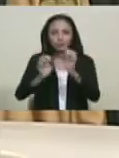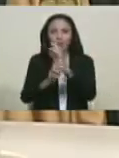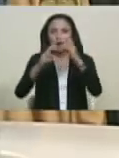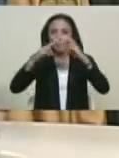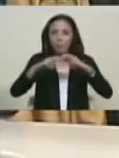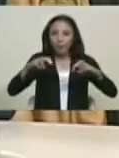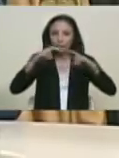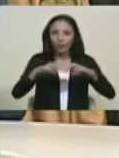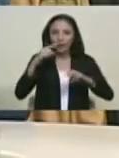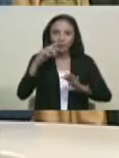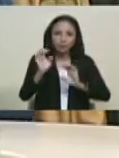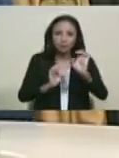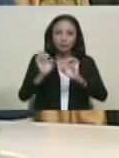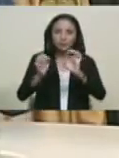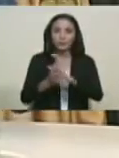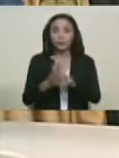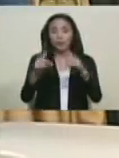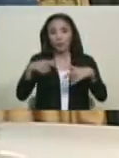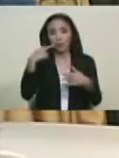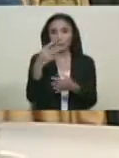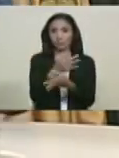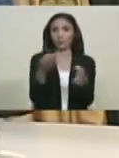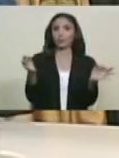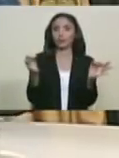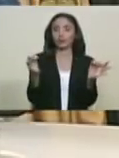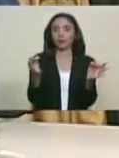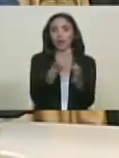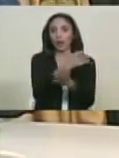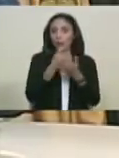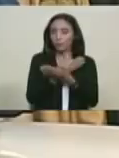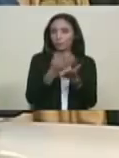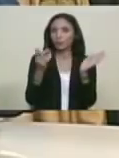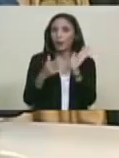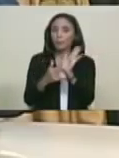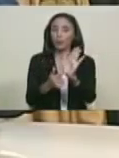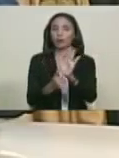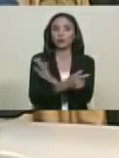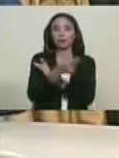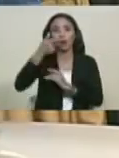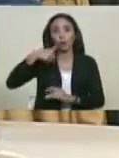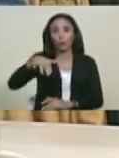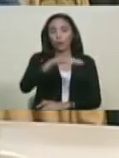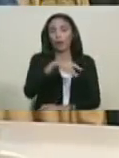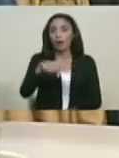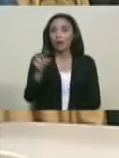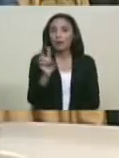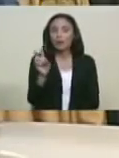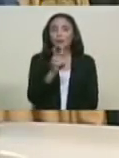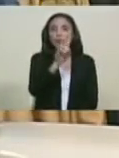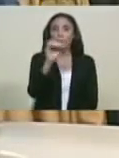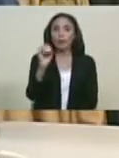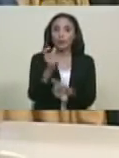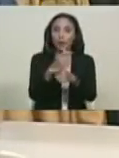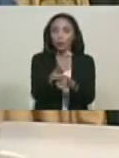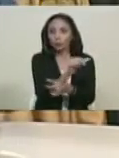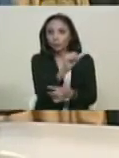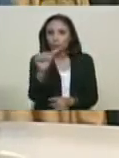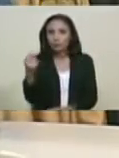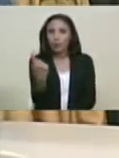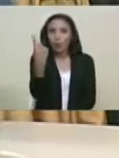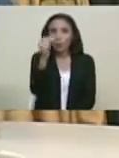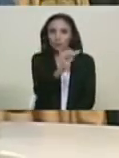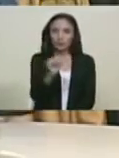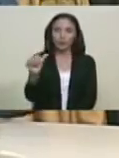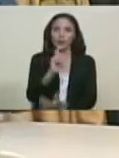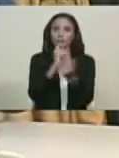perfeccionarlo para entregárselo al pueblo a partir del 20 de agosto dentro de una semana en que empieza la